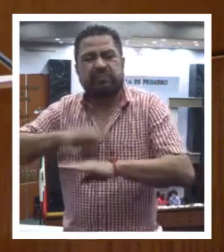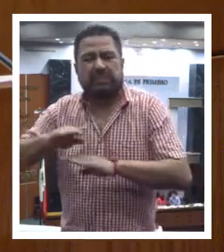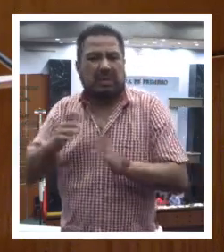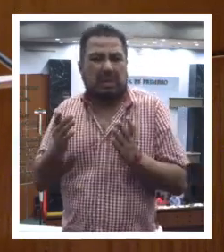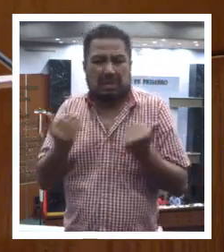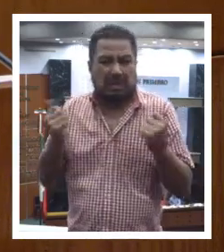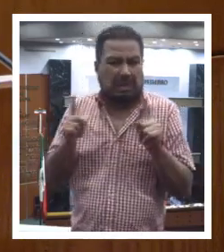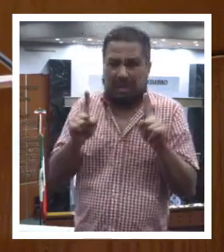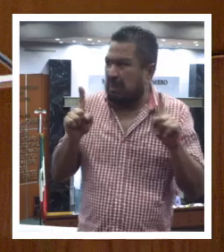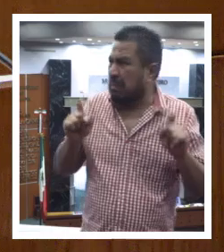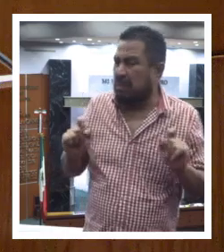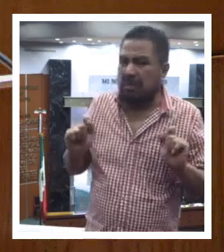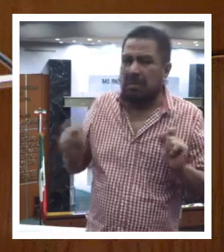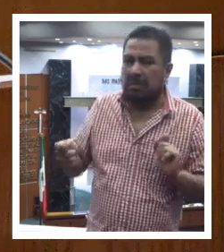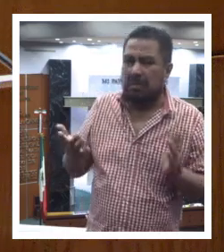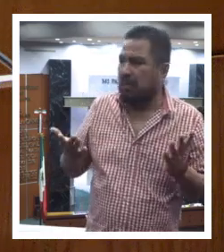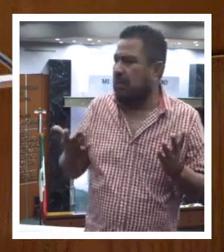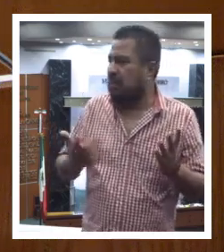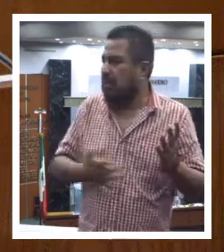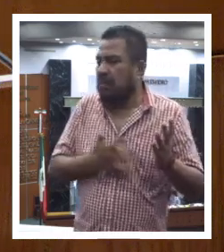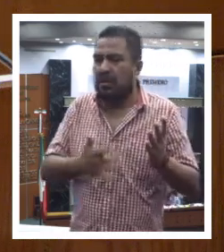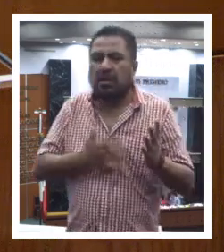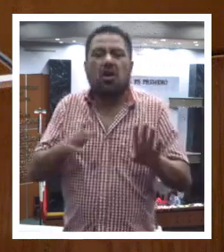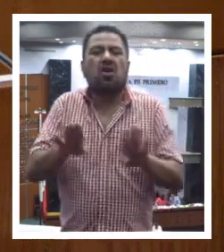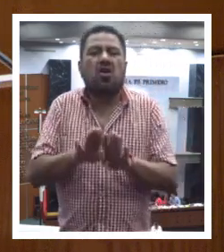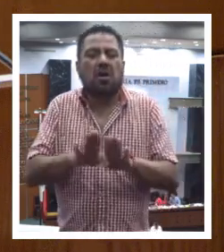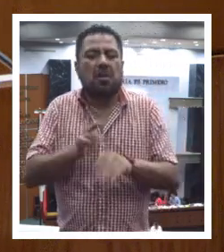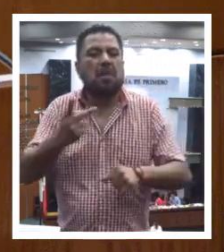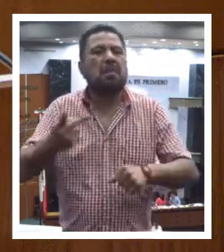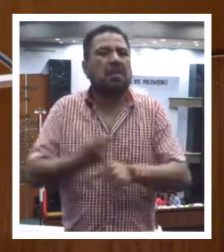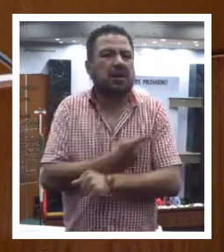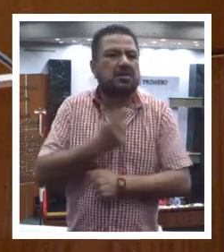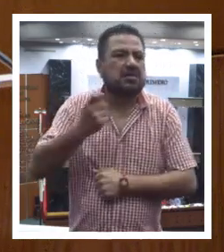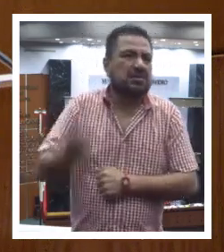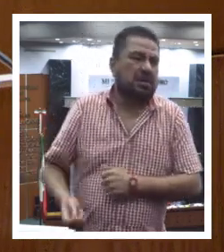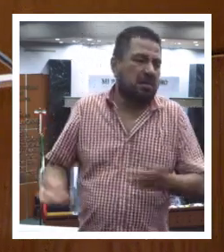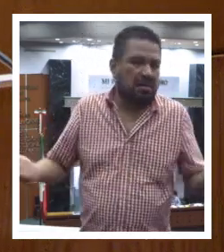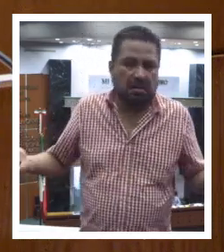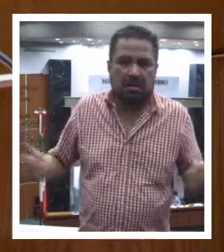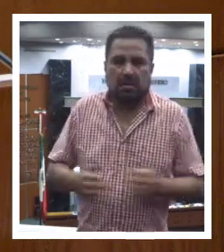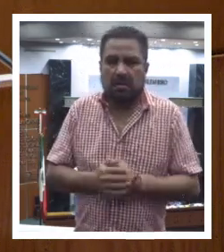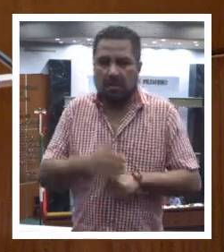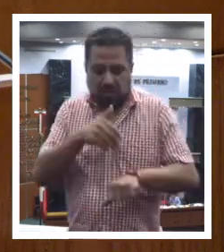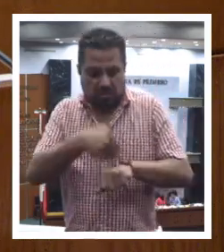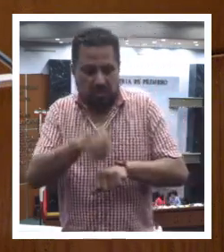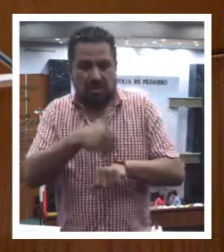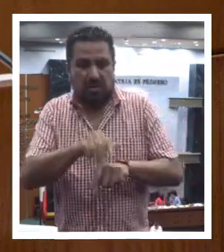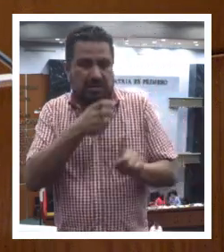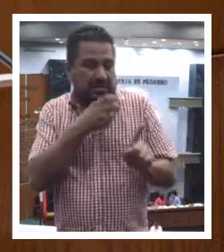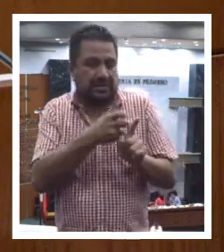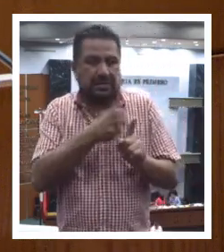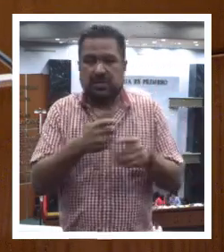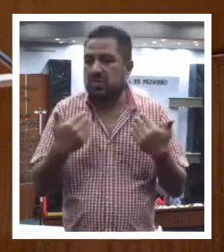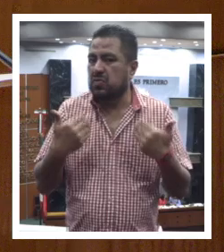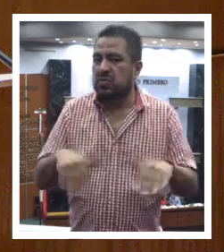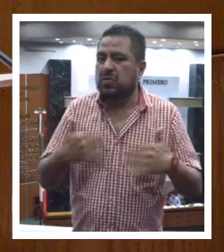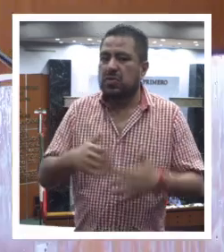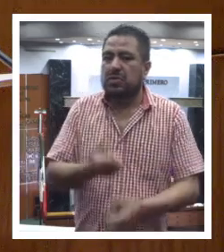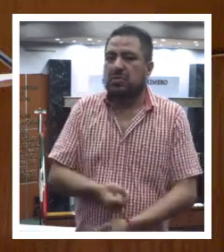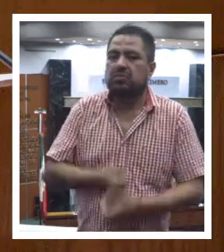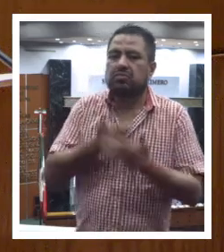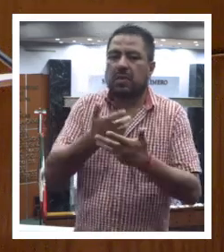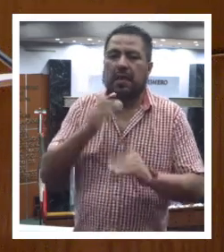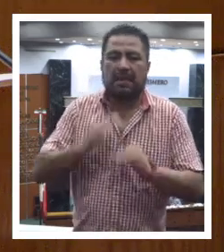no sabemos nada sobre las circunstancias de cómo ocurrieron. Estos números representan la expresión